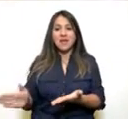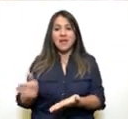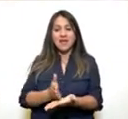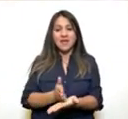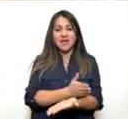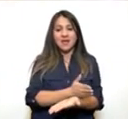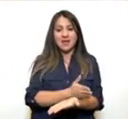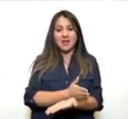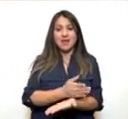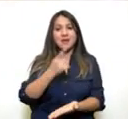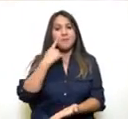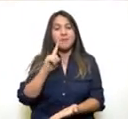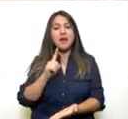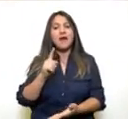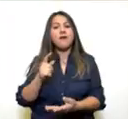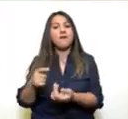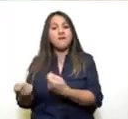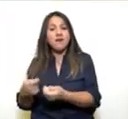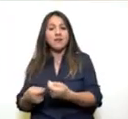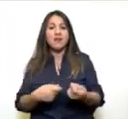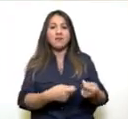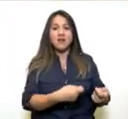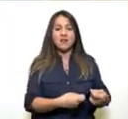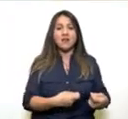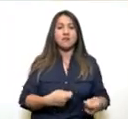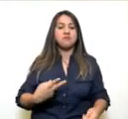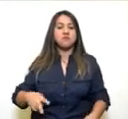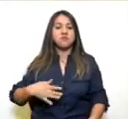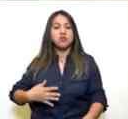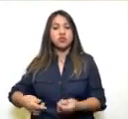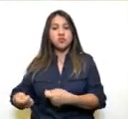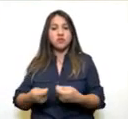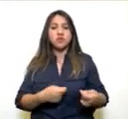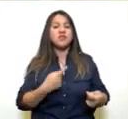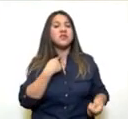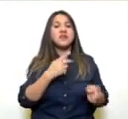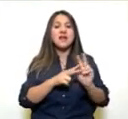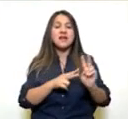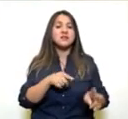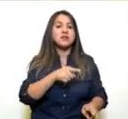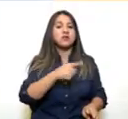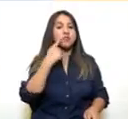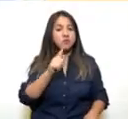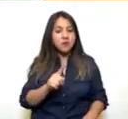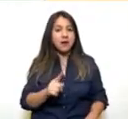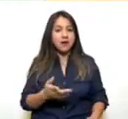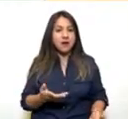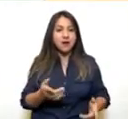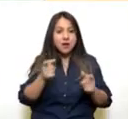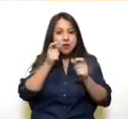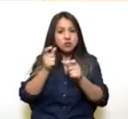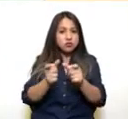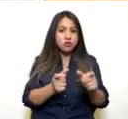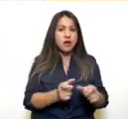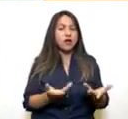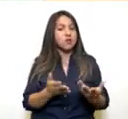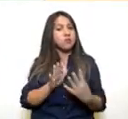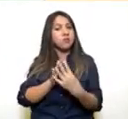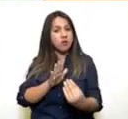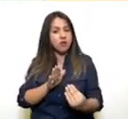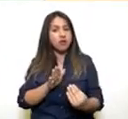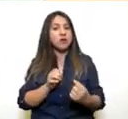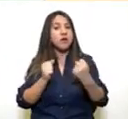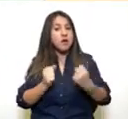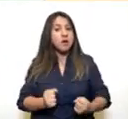territorio para vender y que puede hacer que hace ustedes del municipio para contrarrestar algo así tan fuerte como modelo de lo